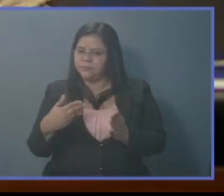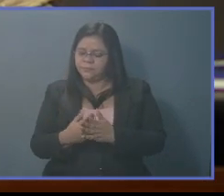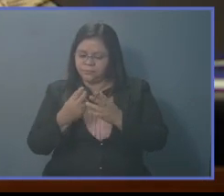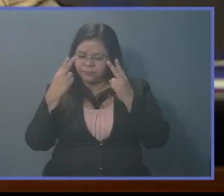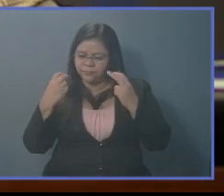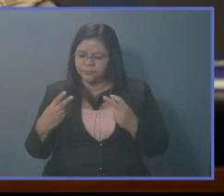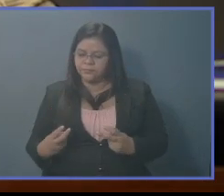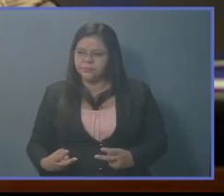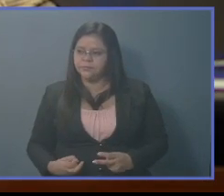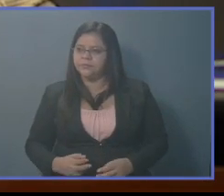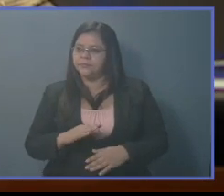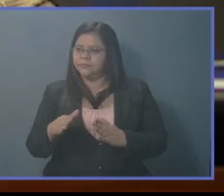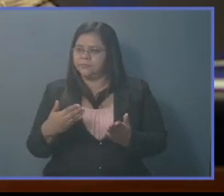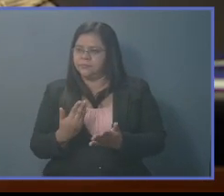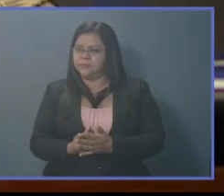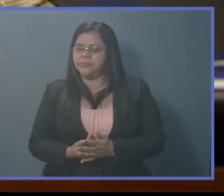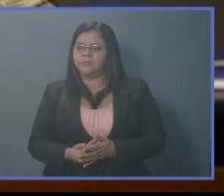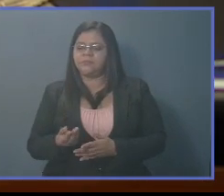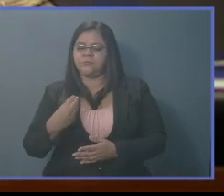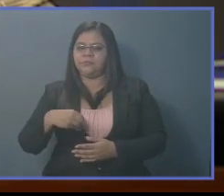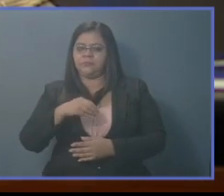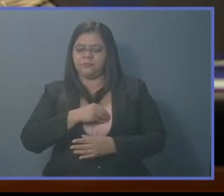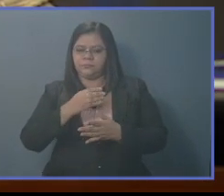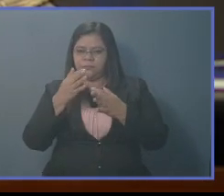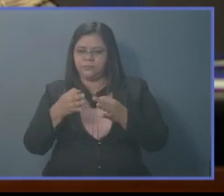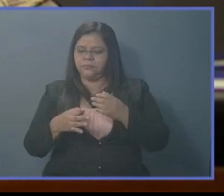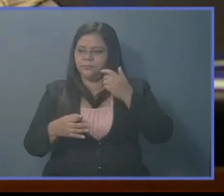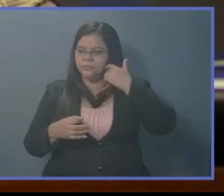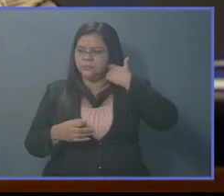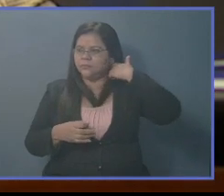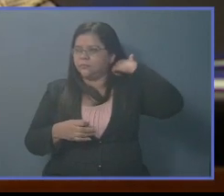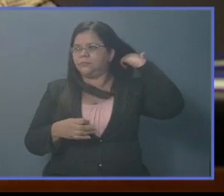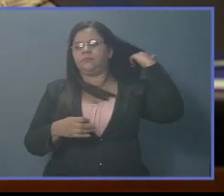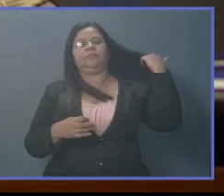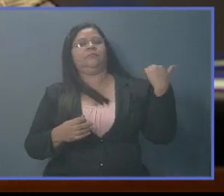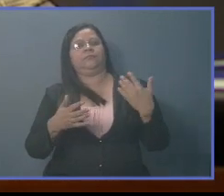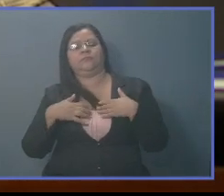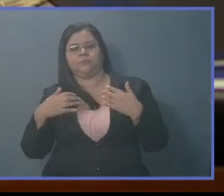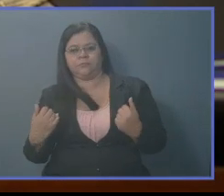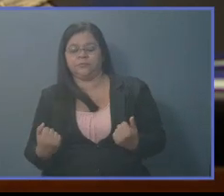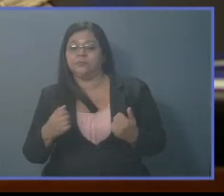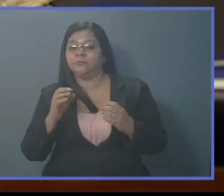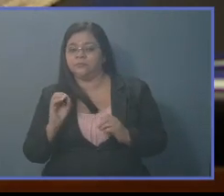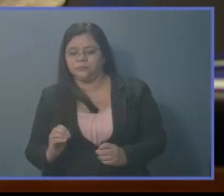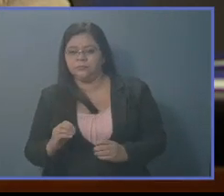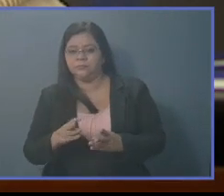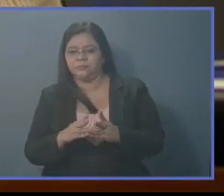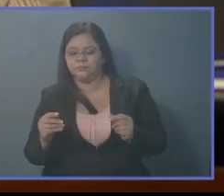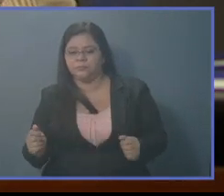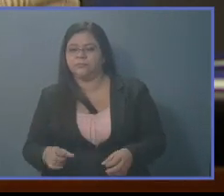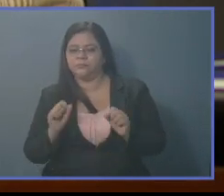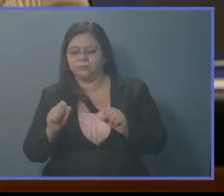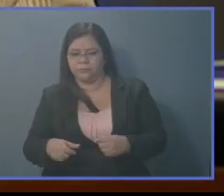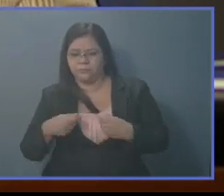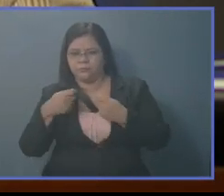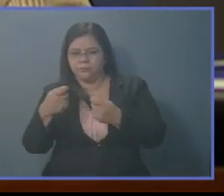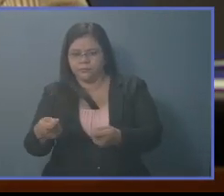correspondientes por el sistema médico privado o público de salud y en el segundo caso los resultados deberán